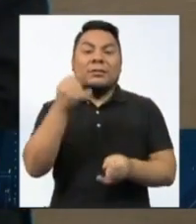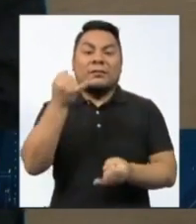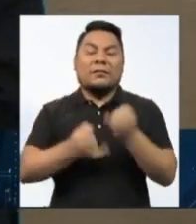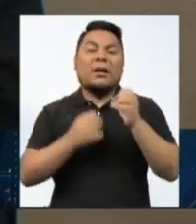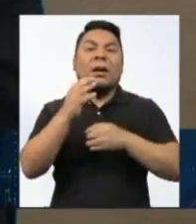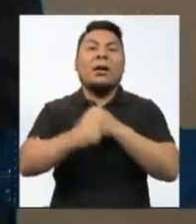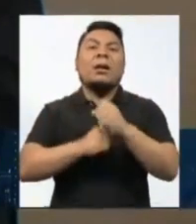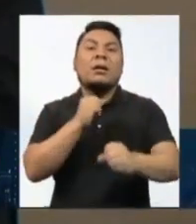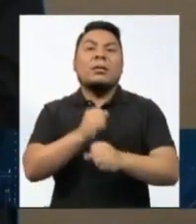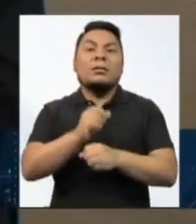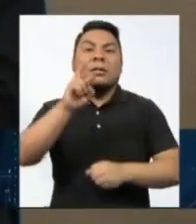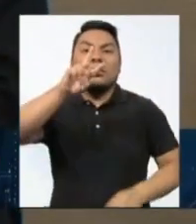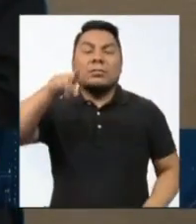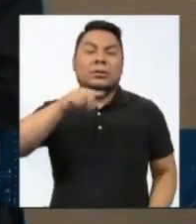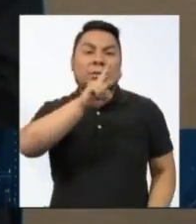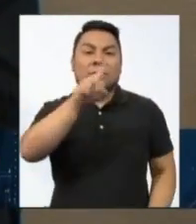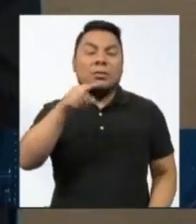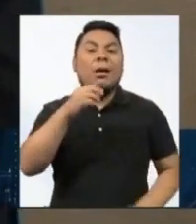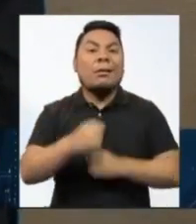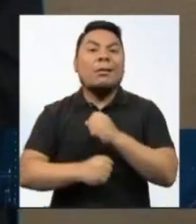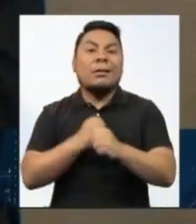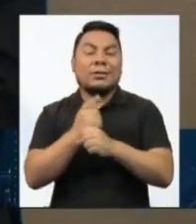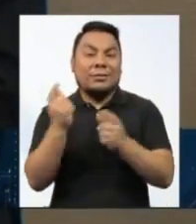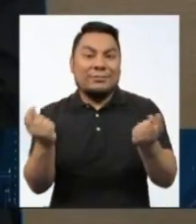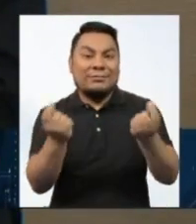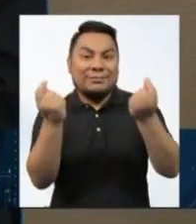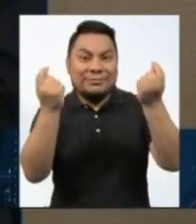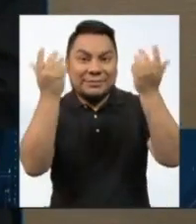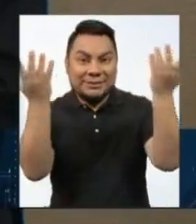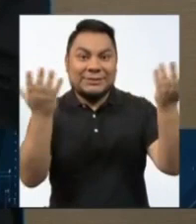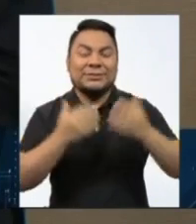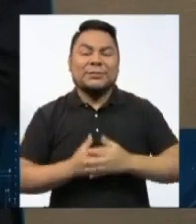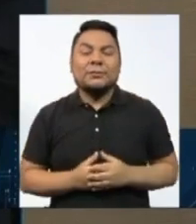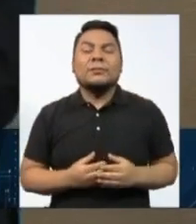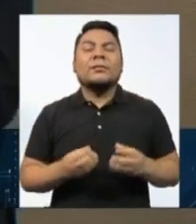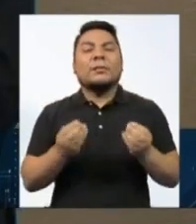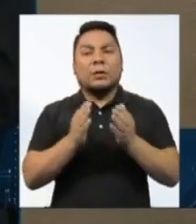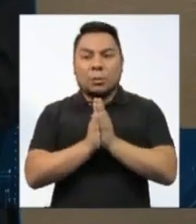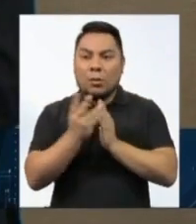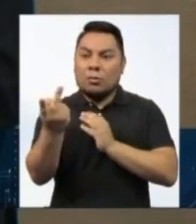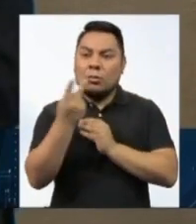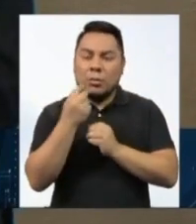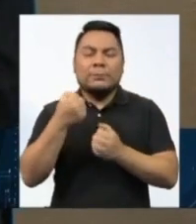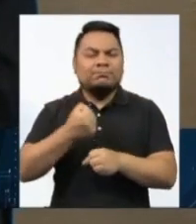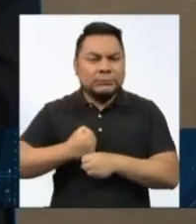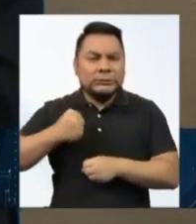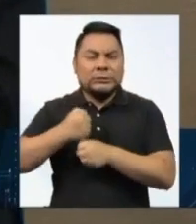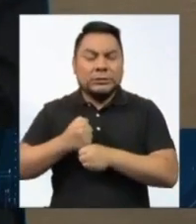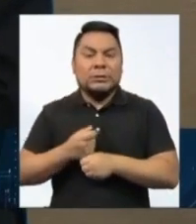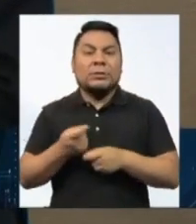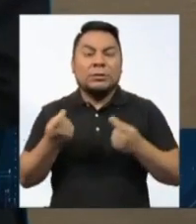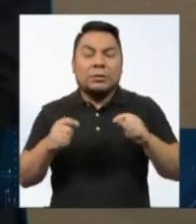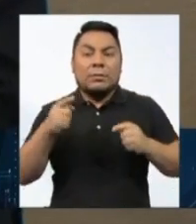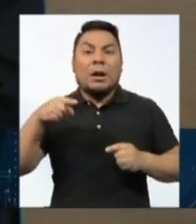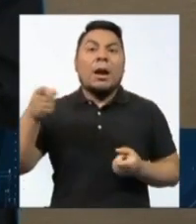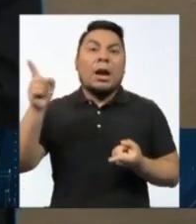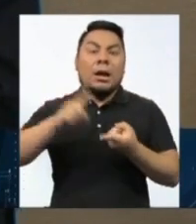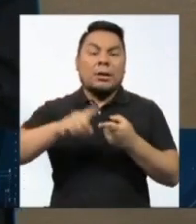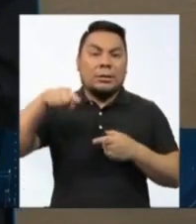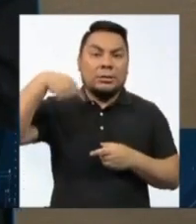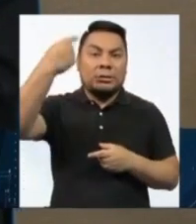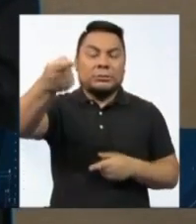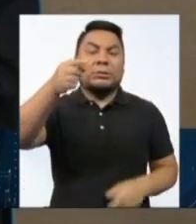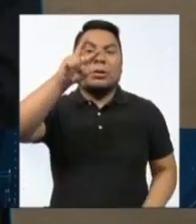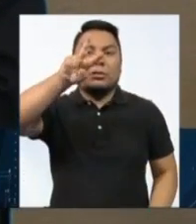el año del bicentenario. Así que hagamos esfuerzo para que al 2021 tengamos las